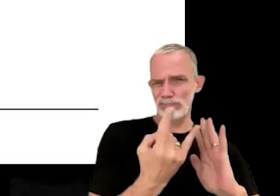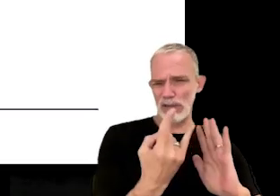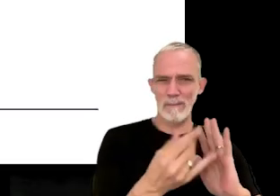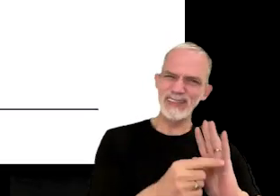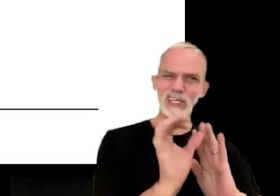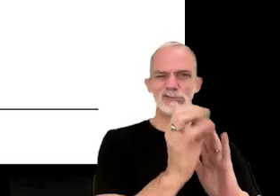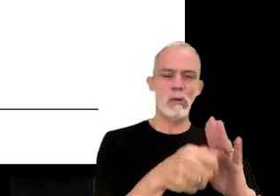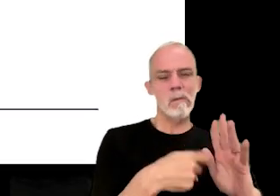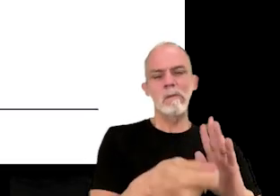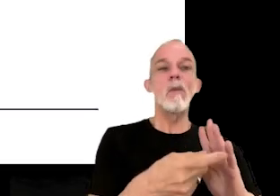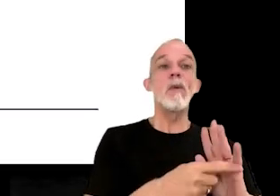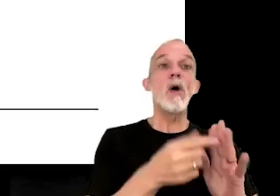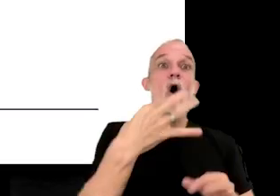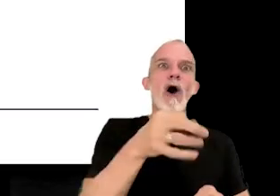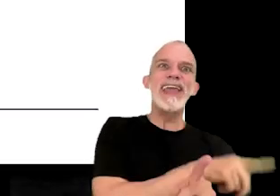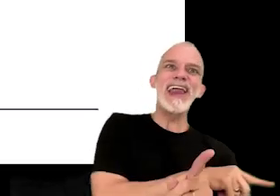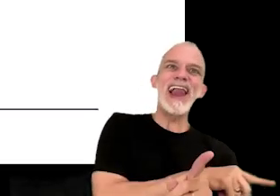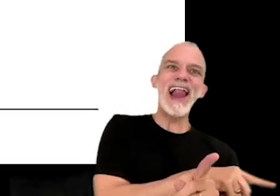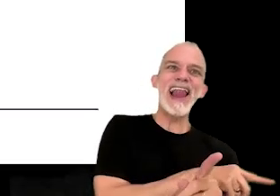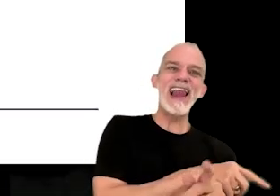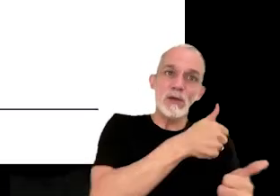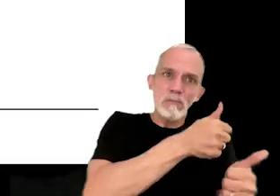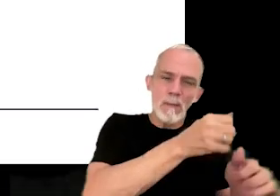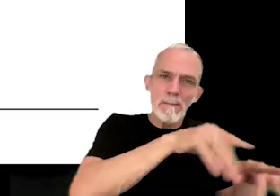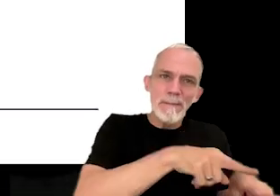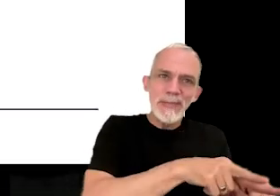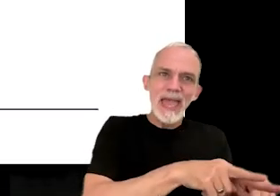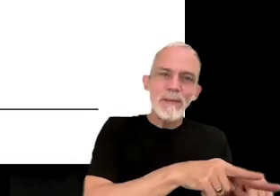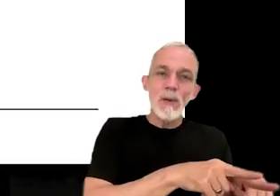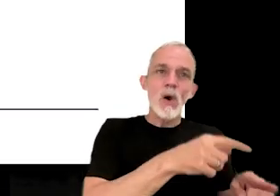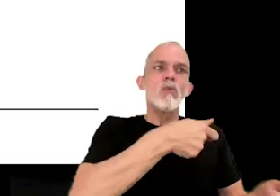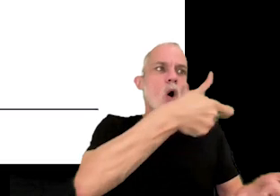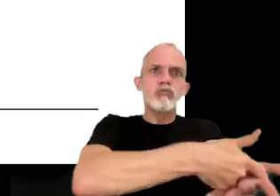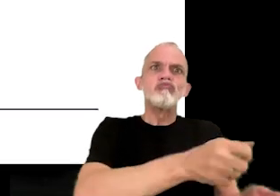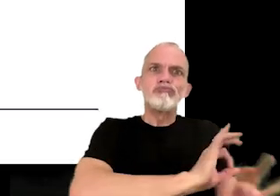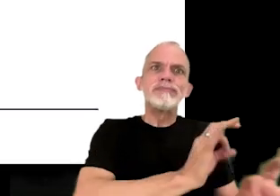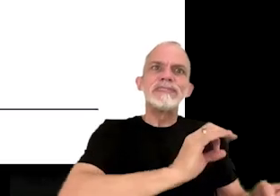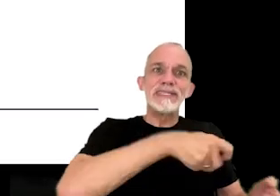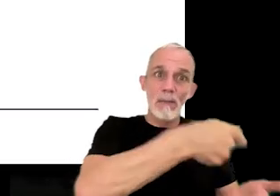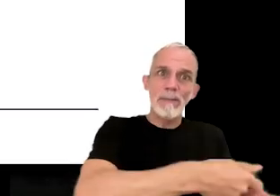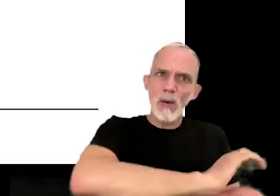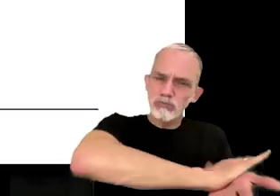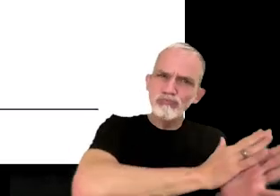la declaración jurada original estaba bien presentada y estaba cancelada, ¿no? Con un pago.